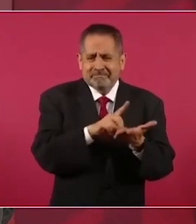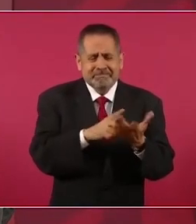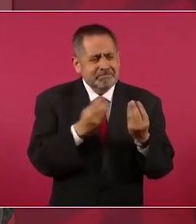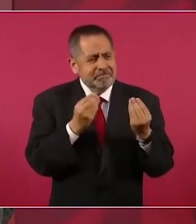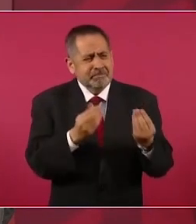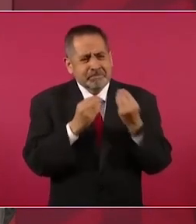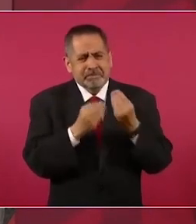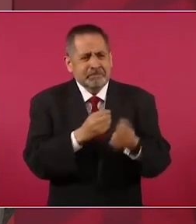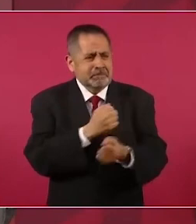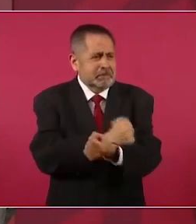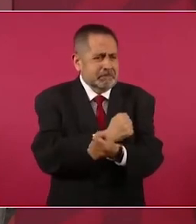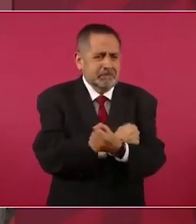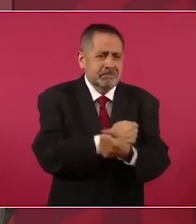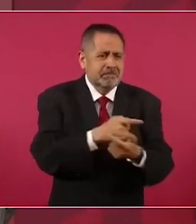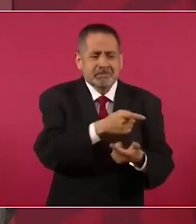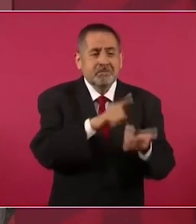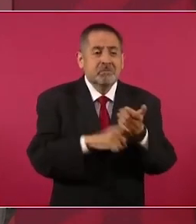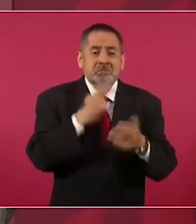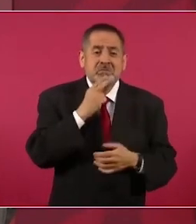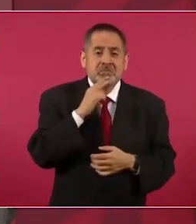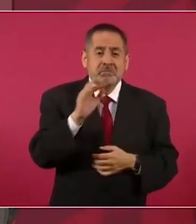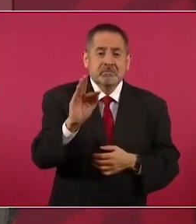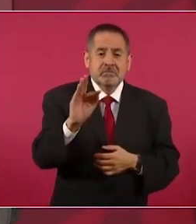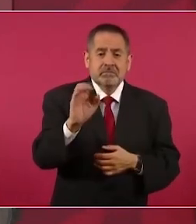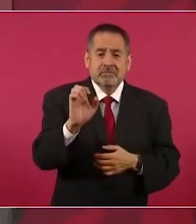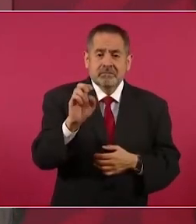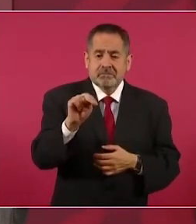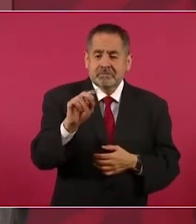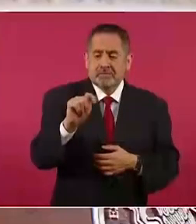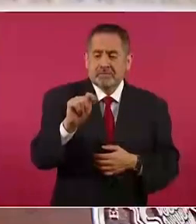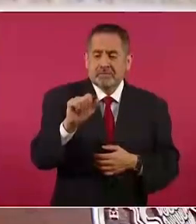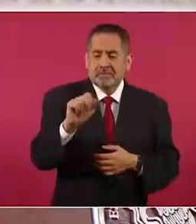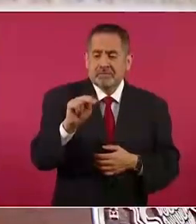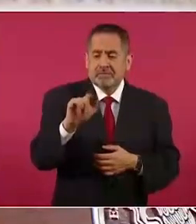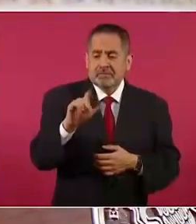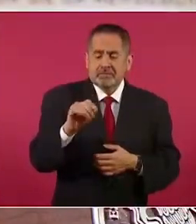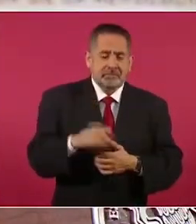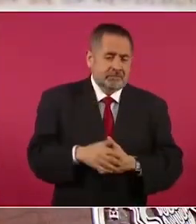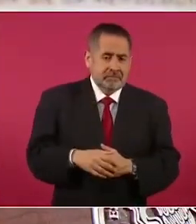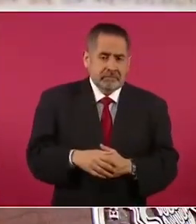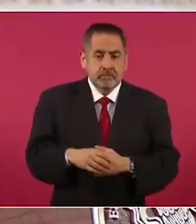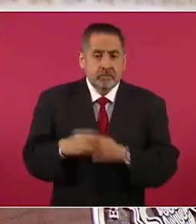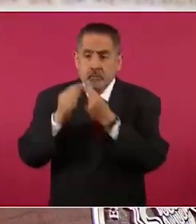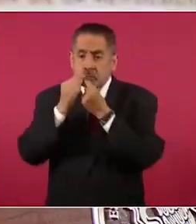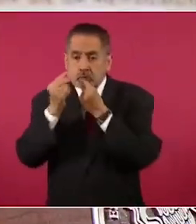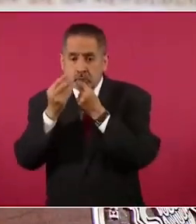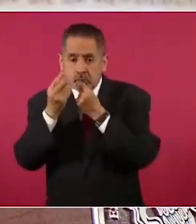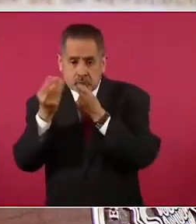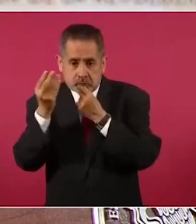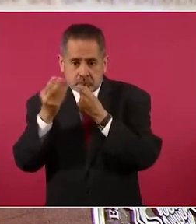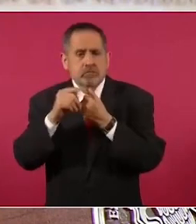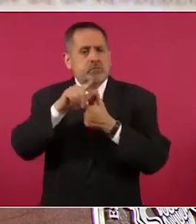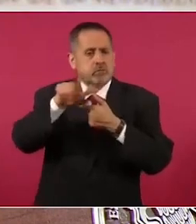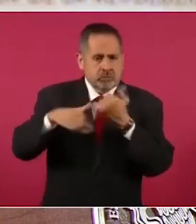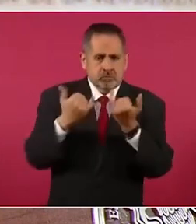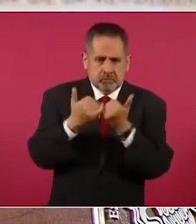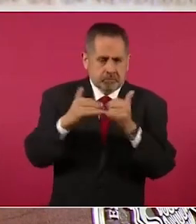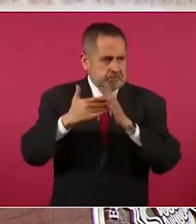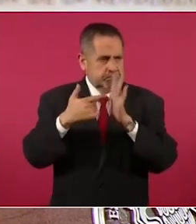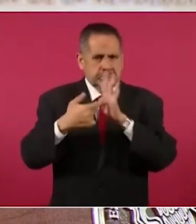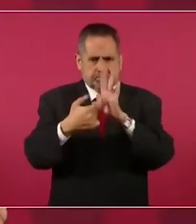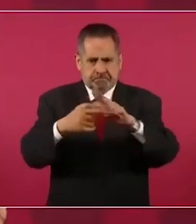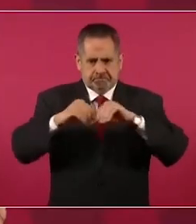drogadicción. Fentanilo, que así como lo de los vapeadores, vamos